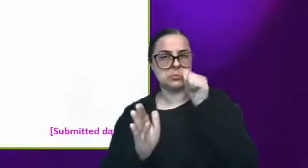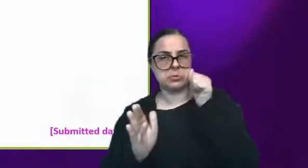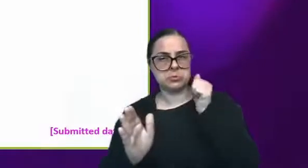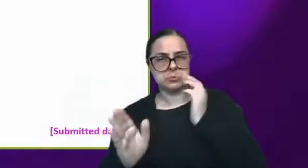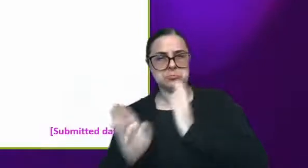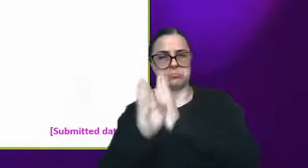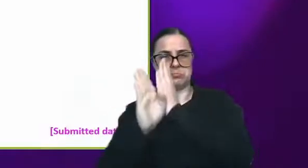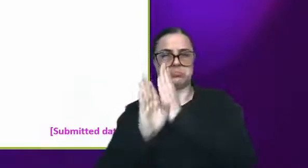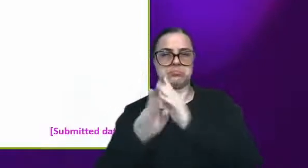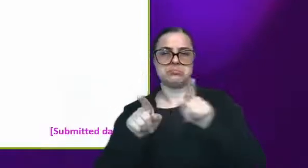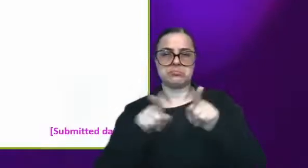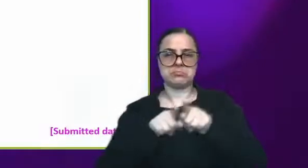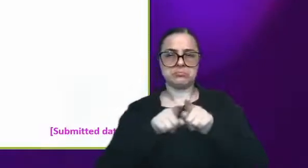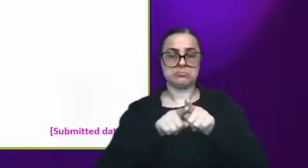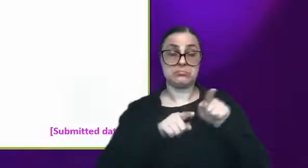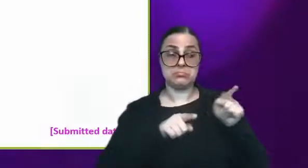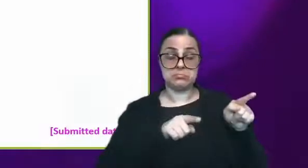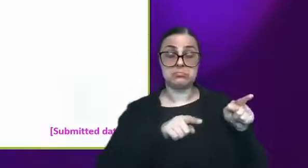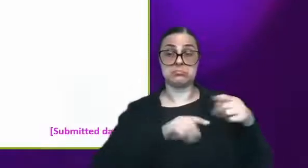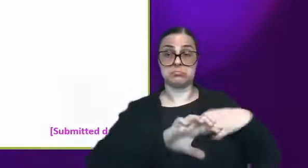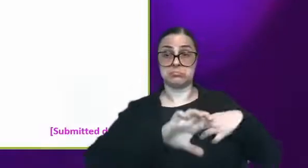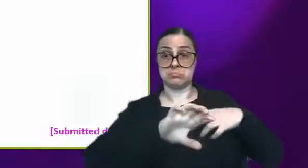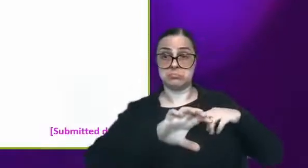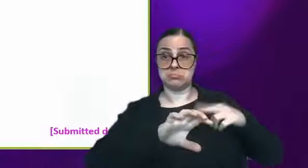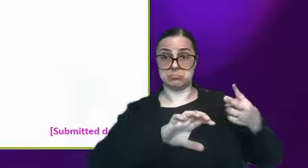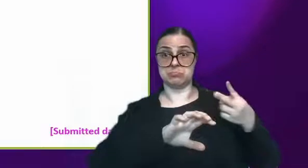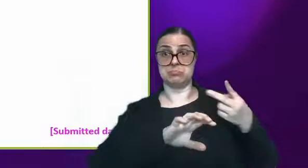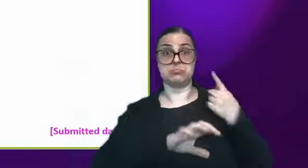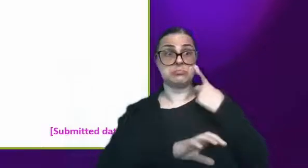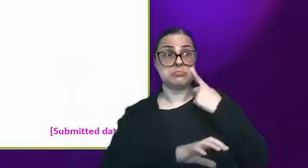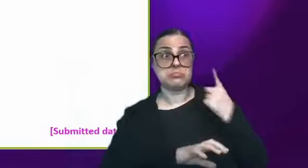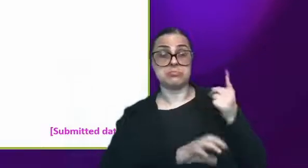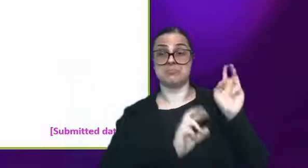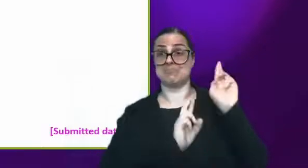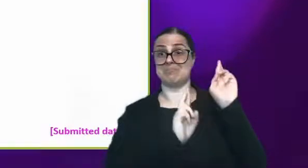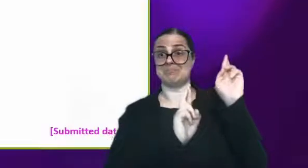esperamos en lista. El